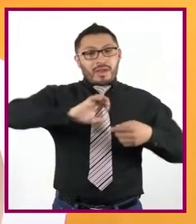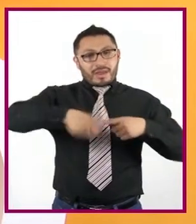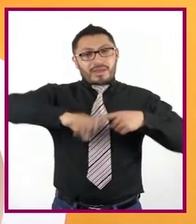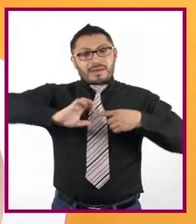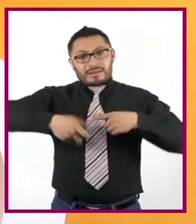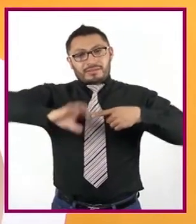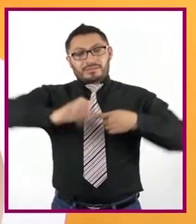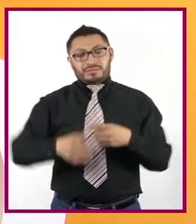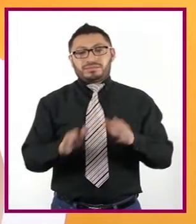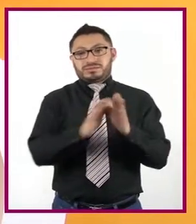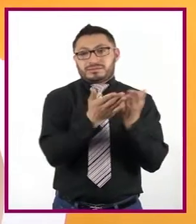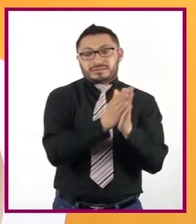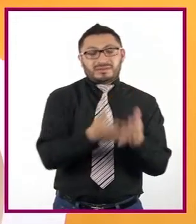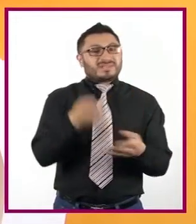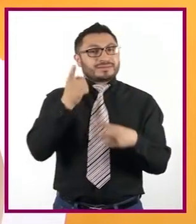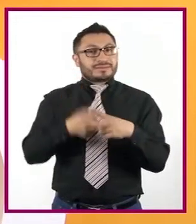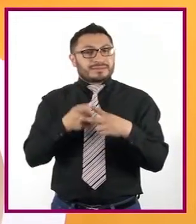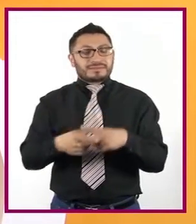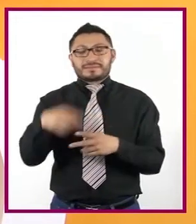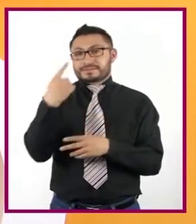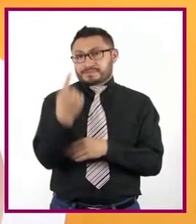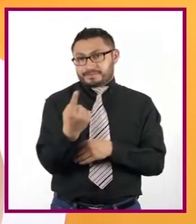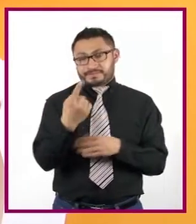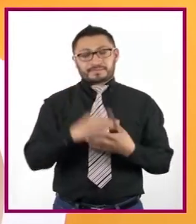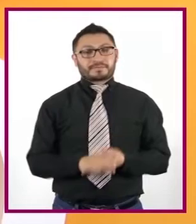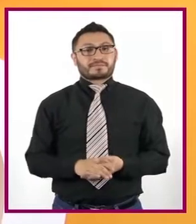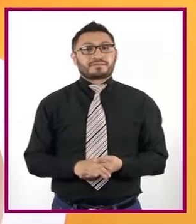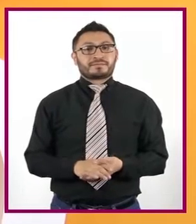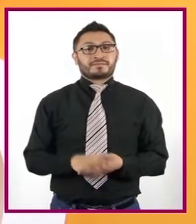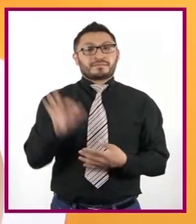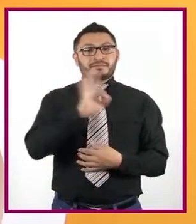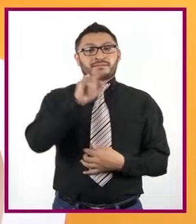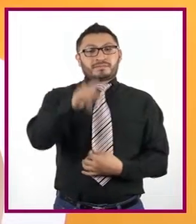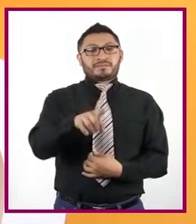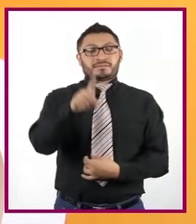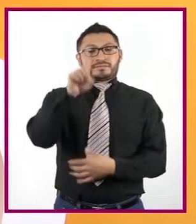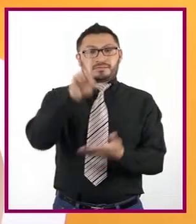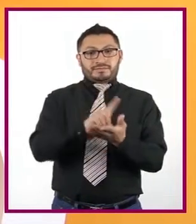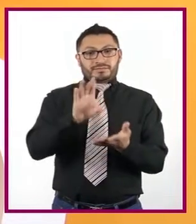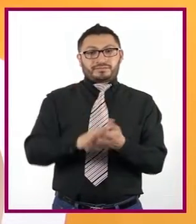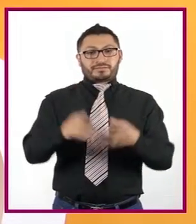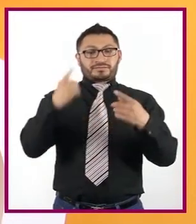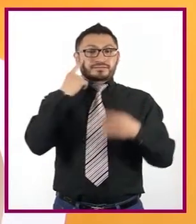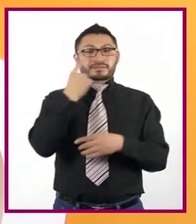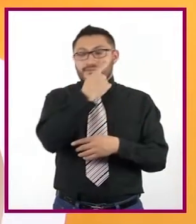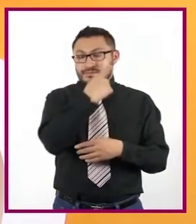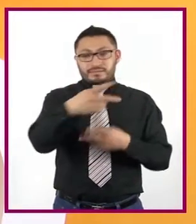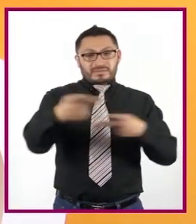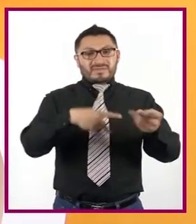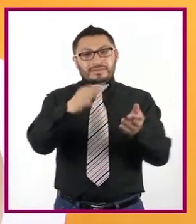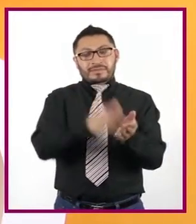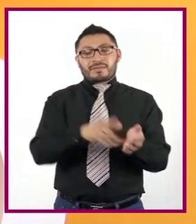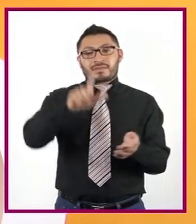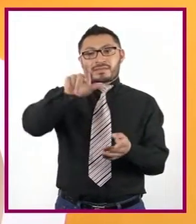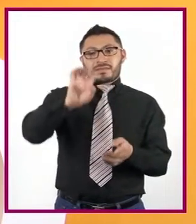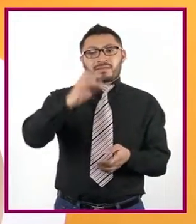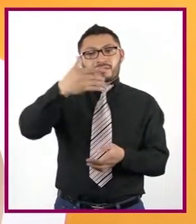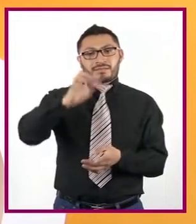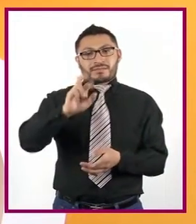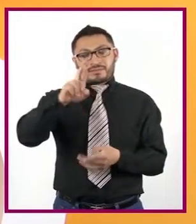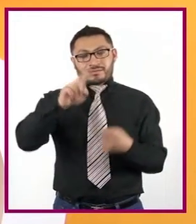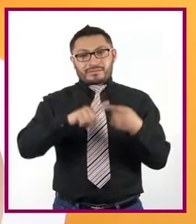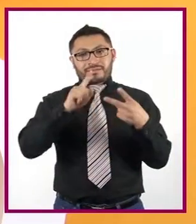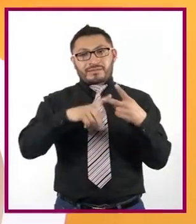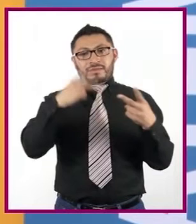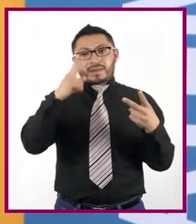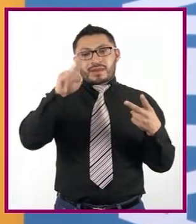su libro de texto de Matemáticas 1. Si tienen discapacidad visual, preparen hojas Leyer, punzón y